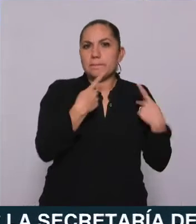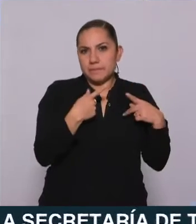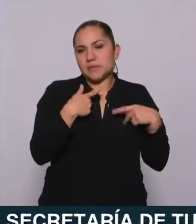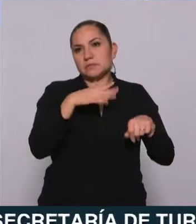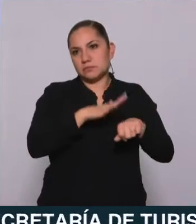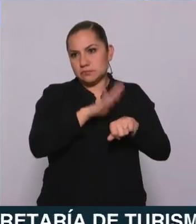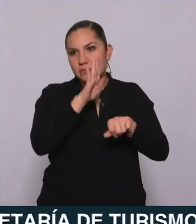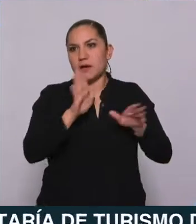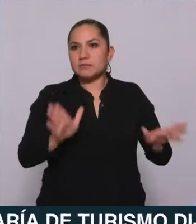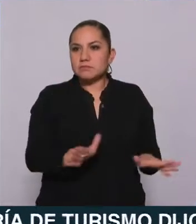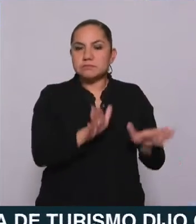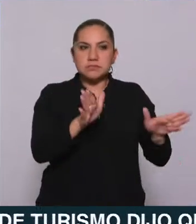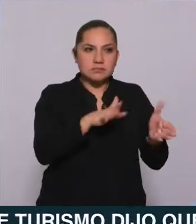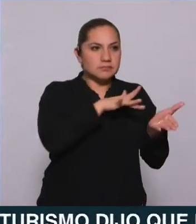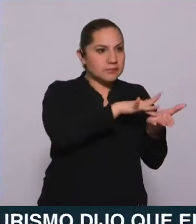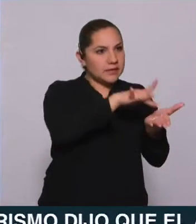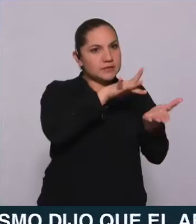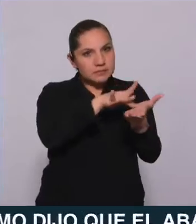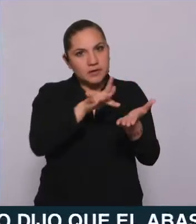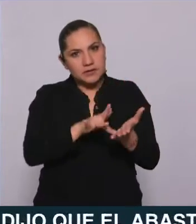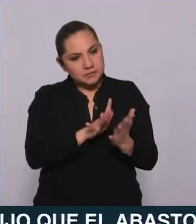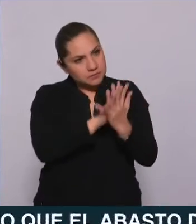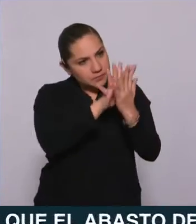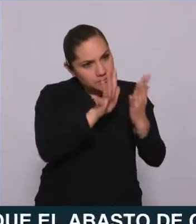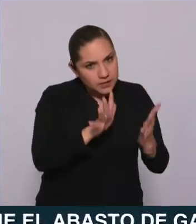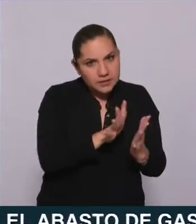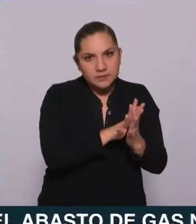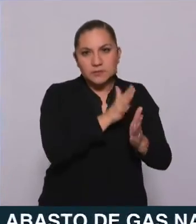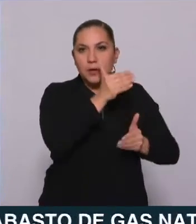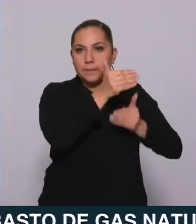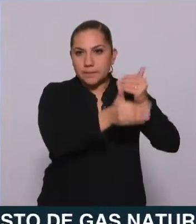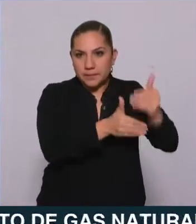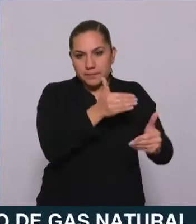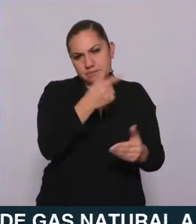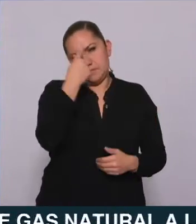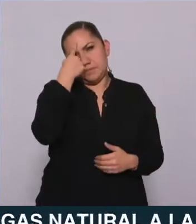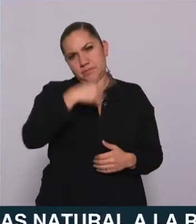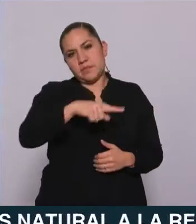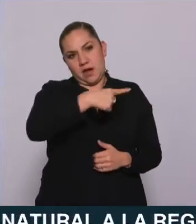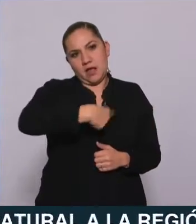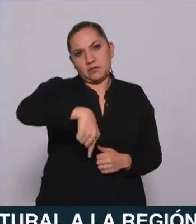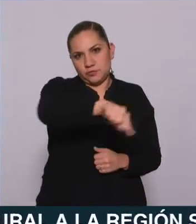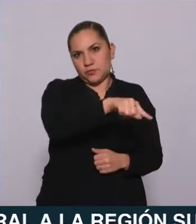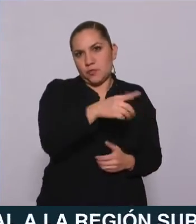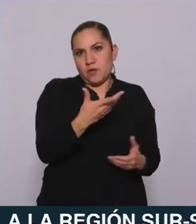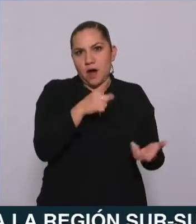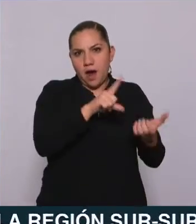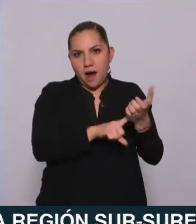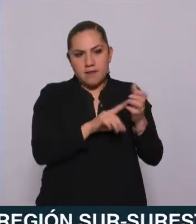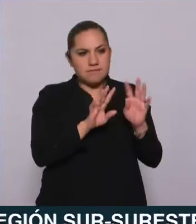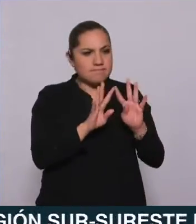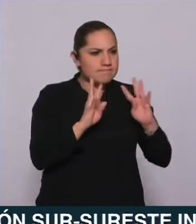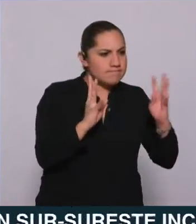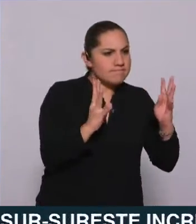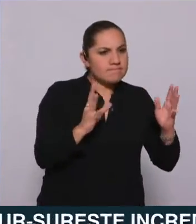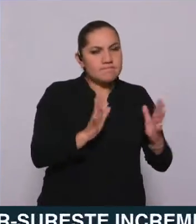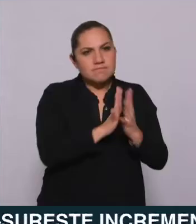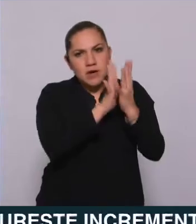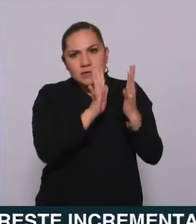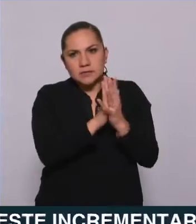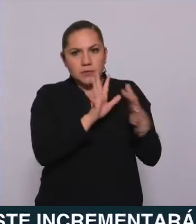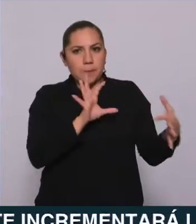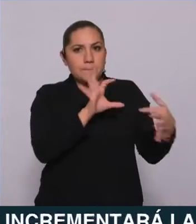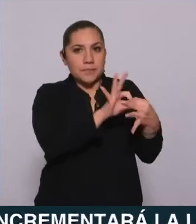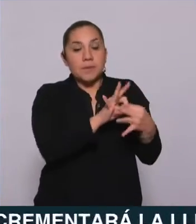hay que darle el beneficio de la duda si aspira a generar entre los integrantes el consenso y la participación. De hecho, como dato